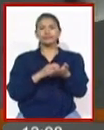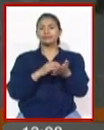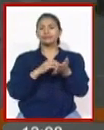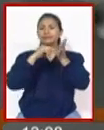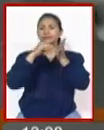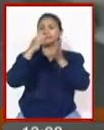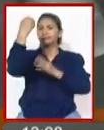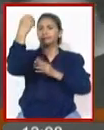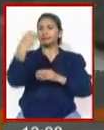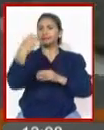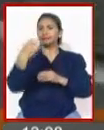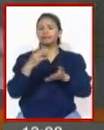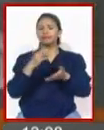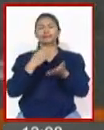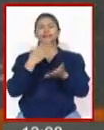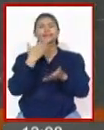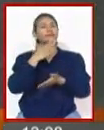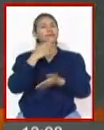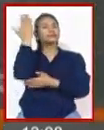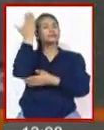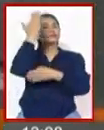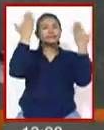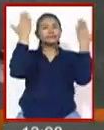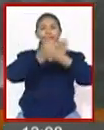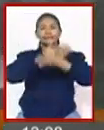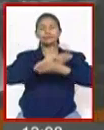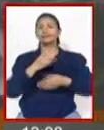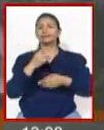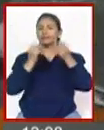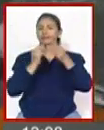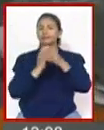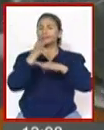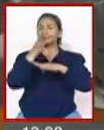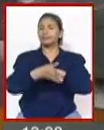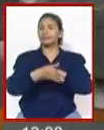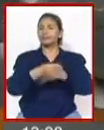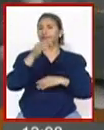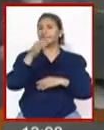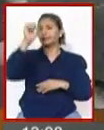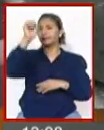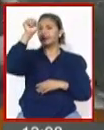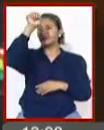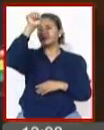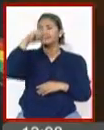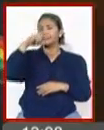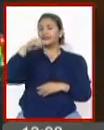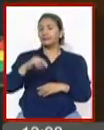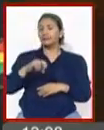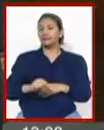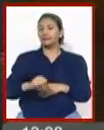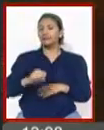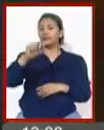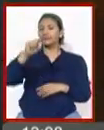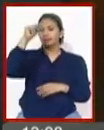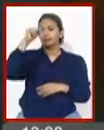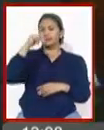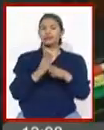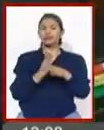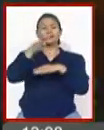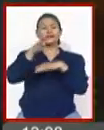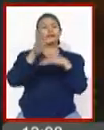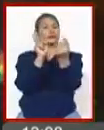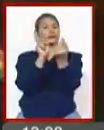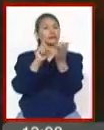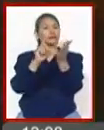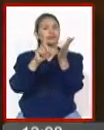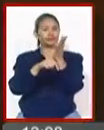señalización y el mal estado de las luminarias. La señora intentaba cruzar del sur hacia el norte, que presumiblemente para tomar un vehículo en el otro lado de la vía,